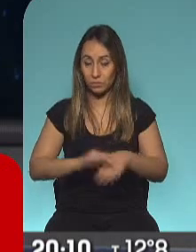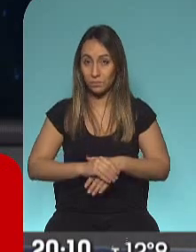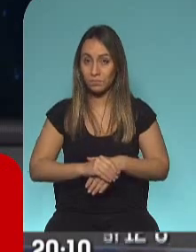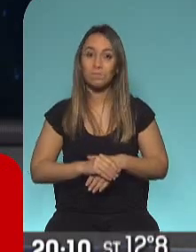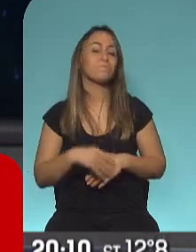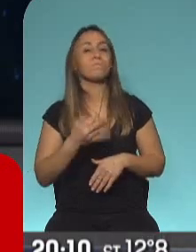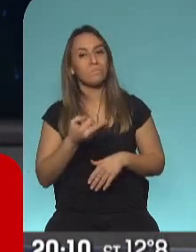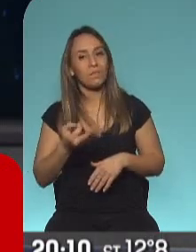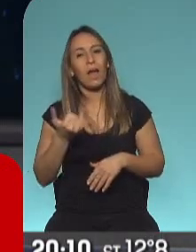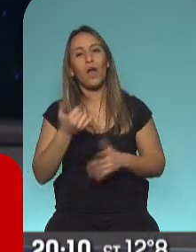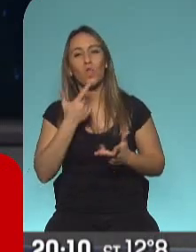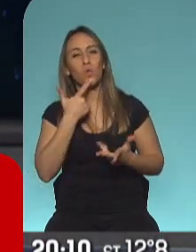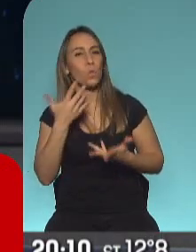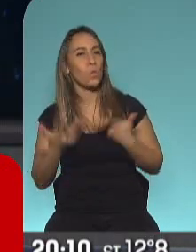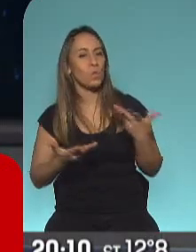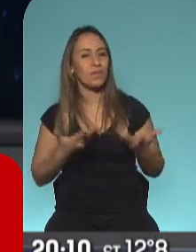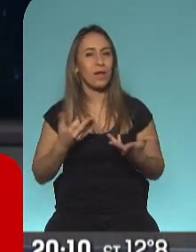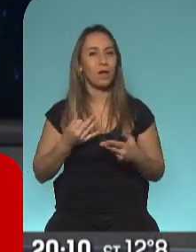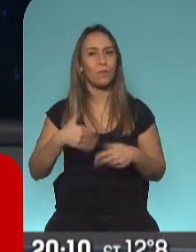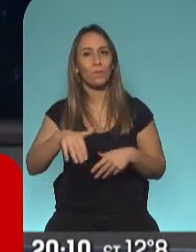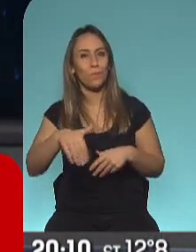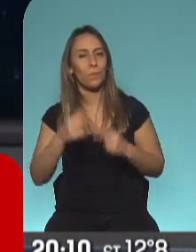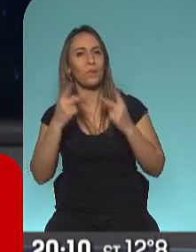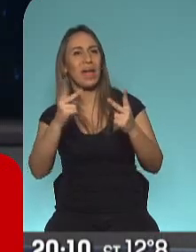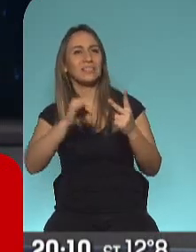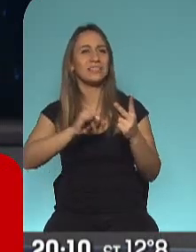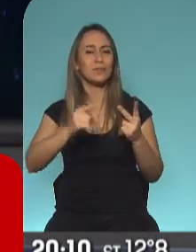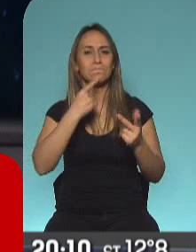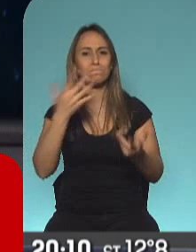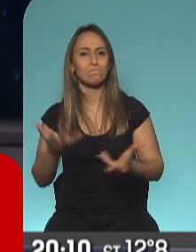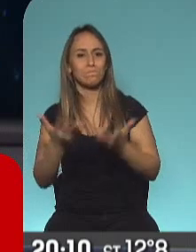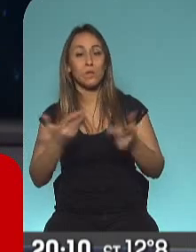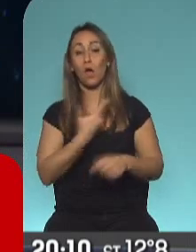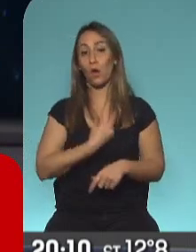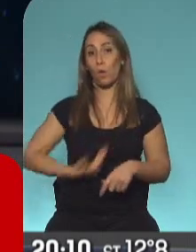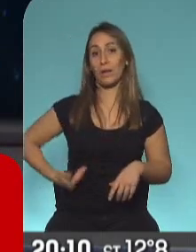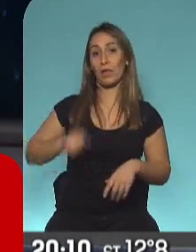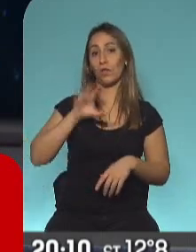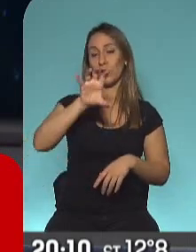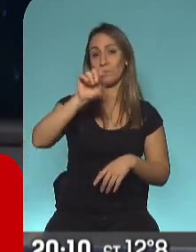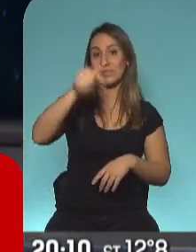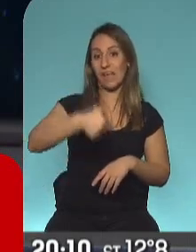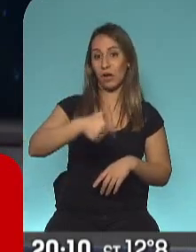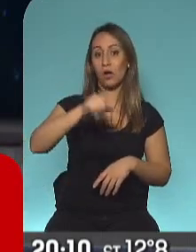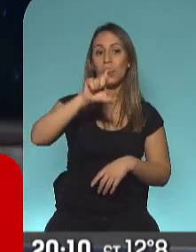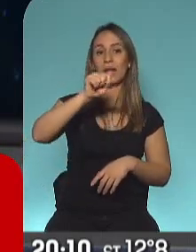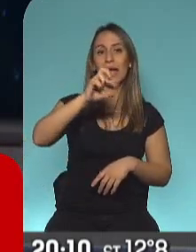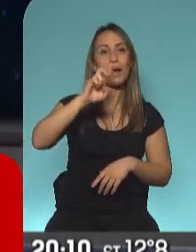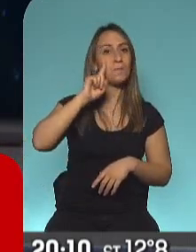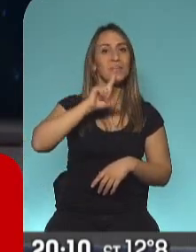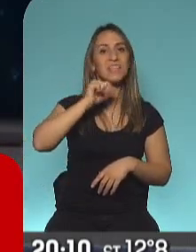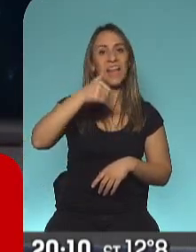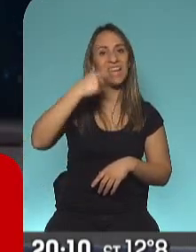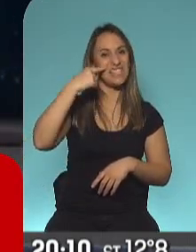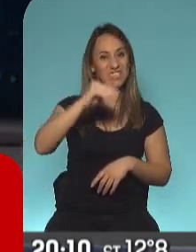hay cierta duda sobre si estaba previsto que viajara o no. Capitanich, el gobernador de Chaco, por supuesto, ayer había dicho que